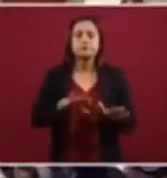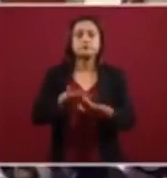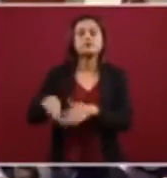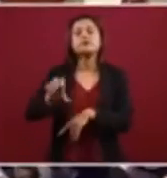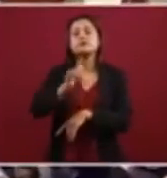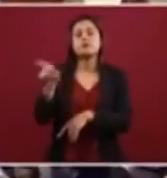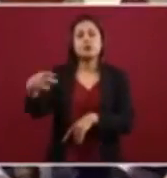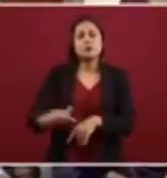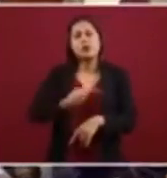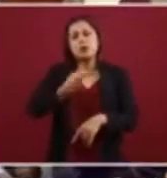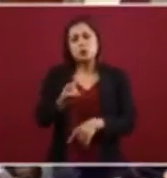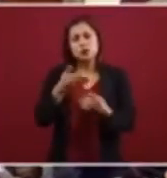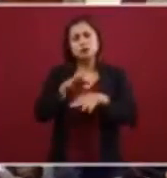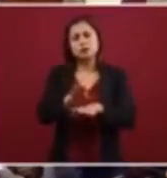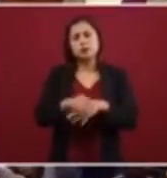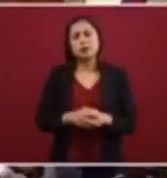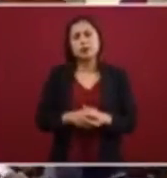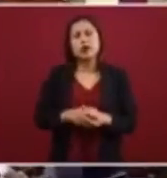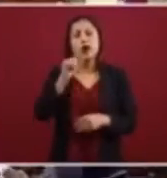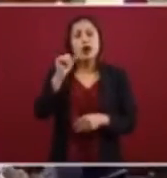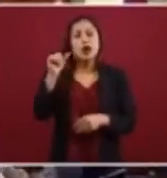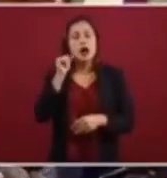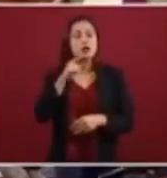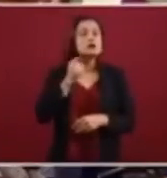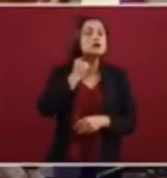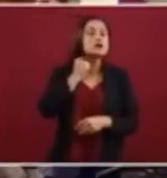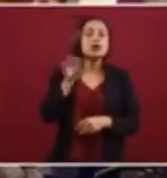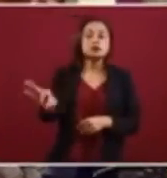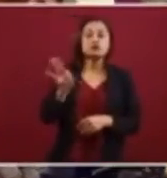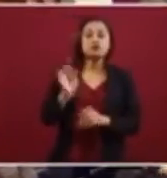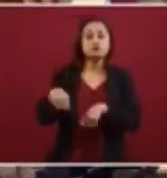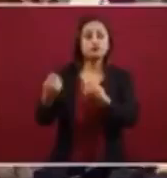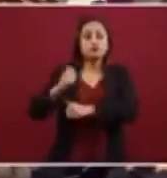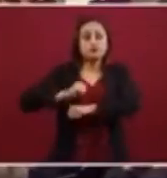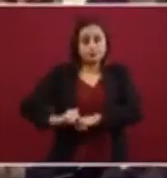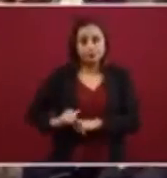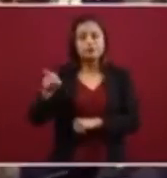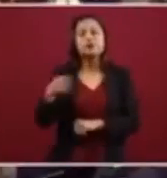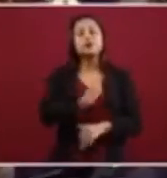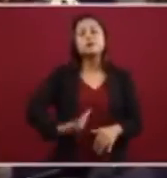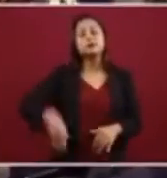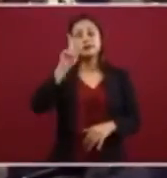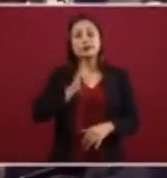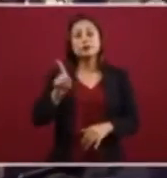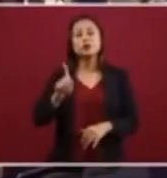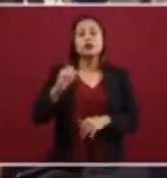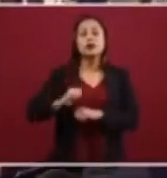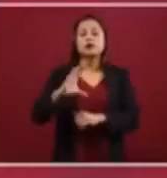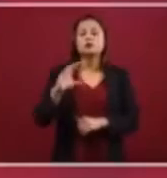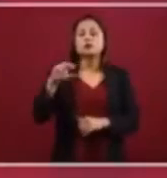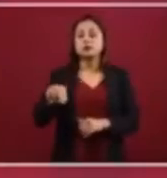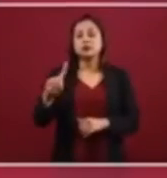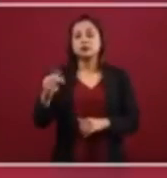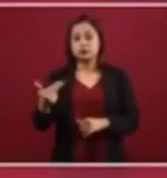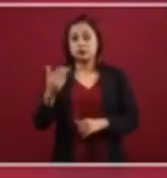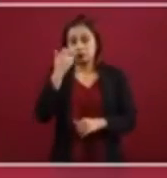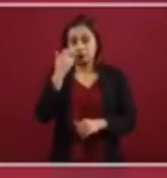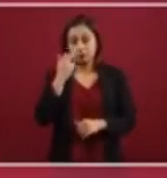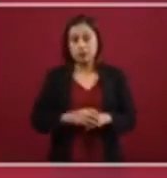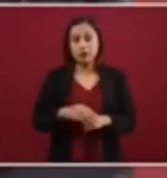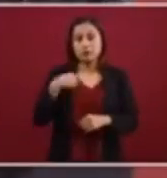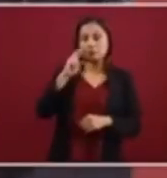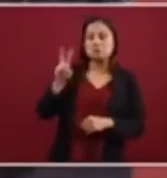El nombramiento del día de ayer del Senado para la presidenta de la Comisión de Derechos Humanos lo veo bien,